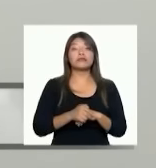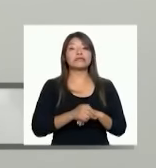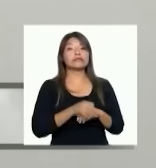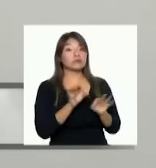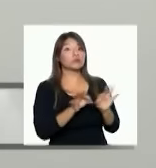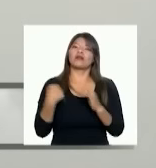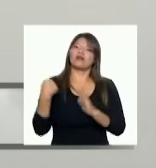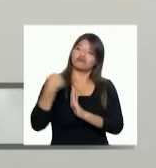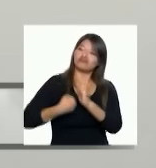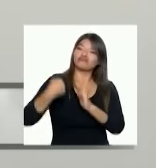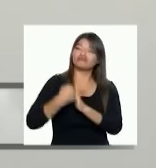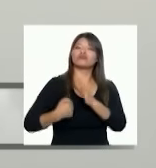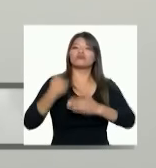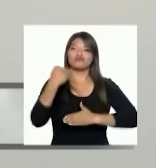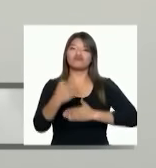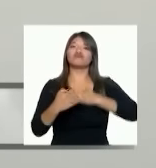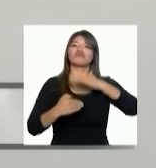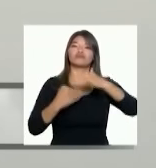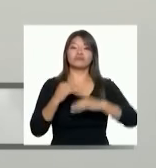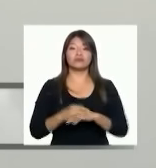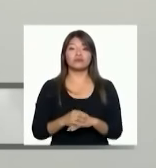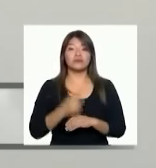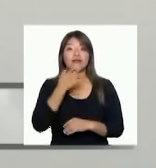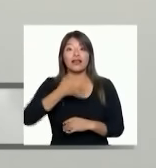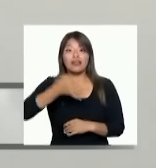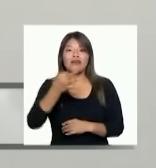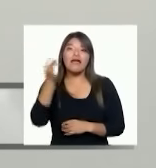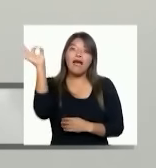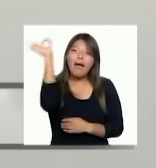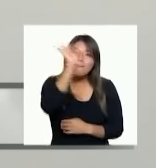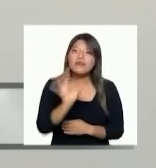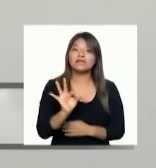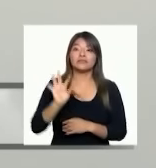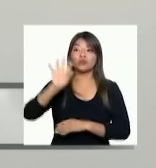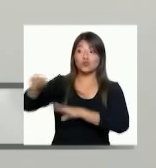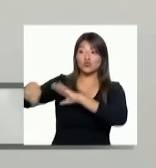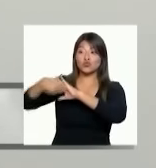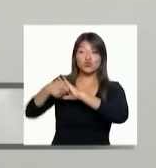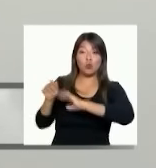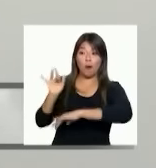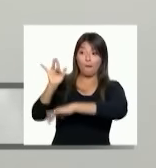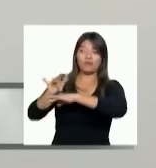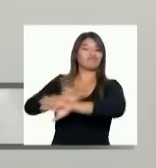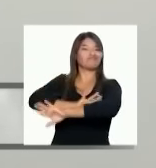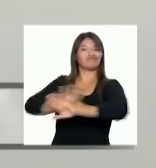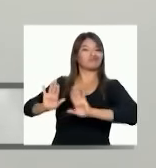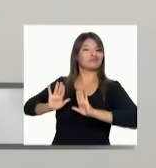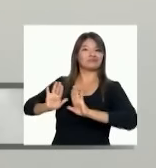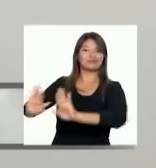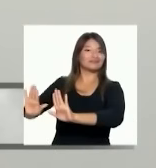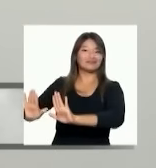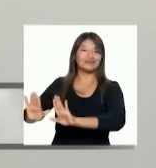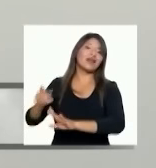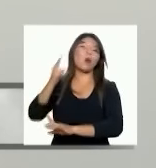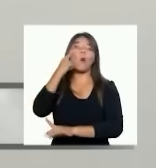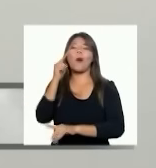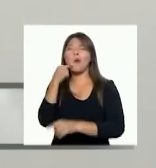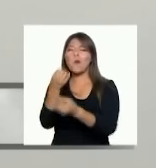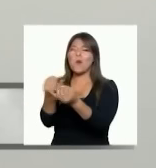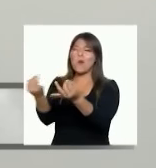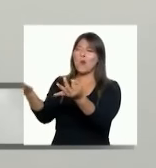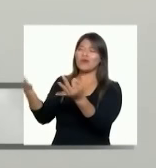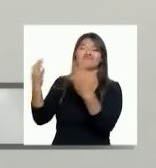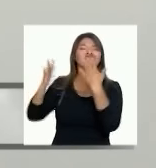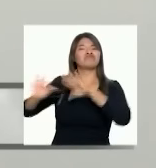En este caso, claramente, por más que lo ha tratado de minimizar y ha querido salir horondo, simplemente salió cuando él menos lo esperaba.